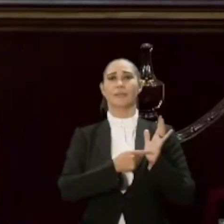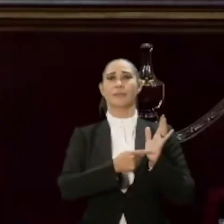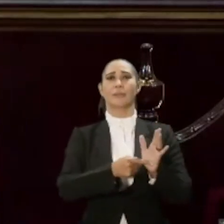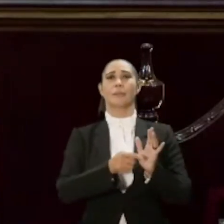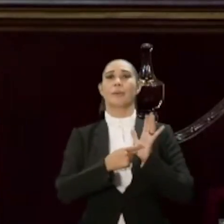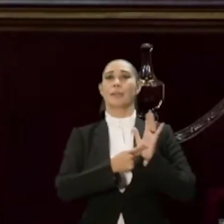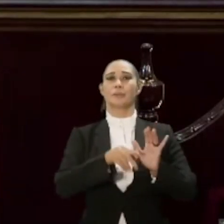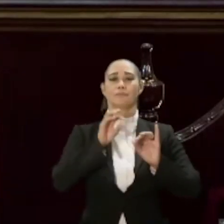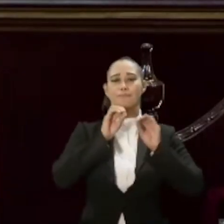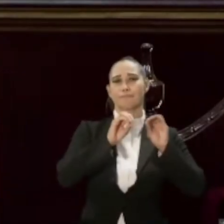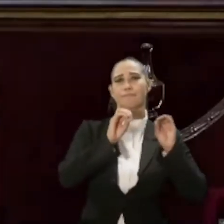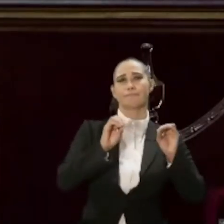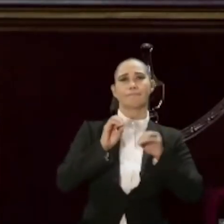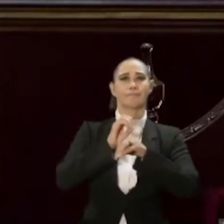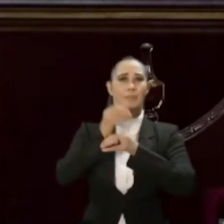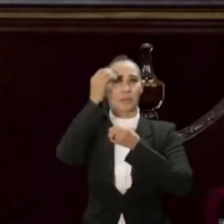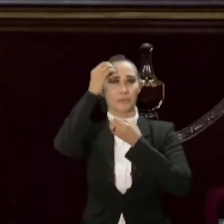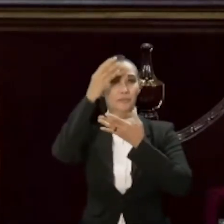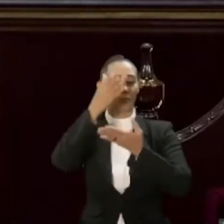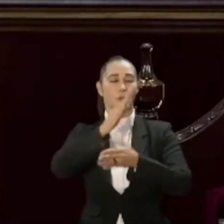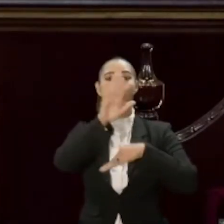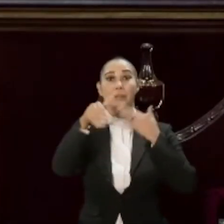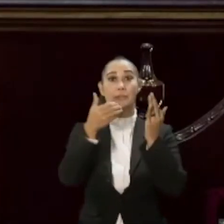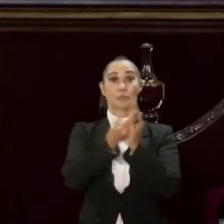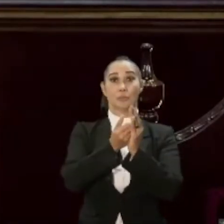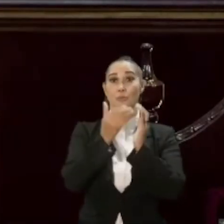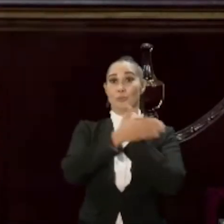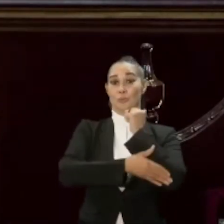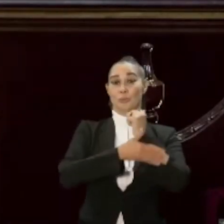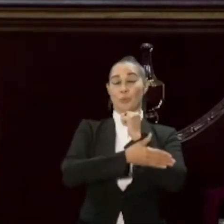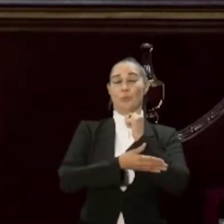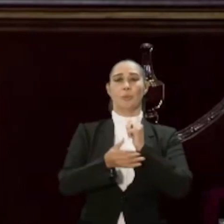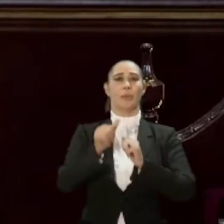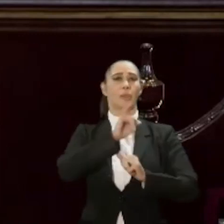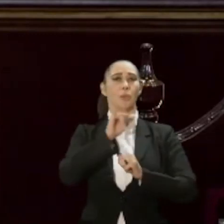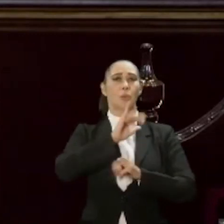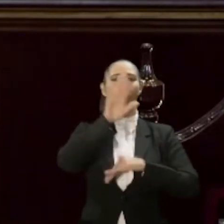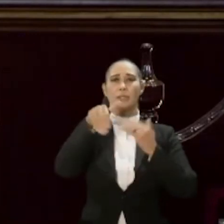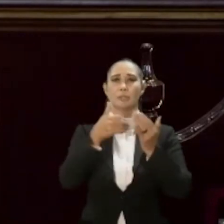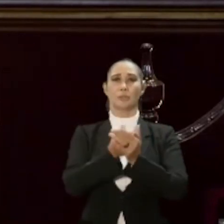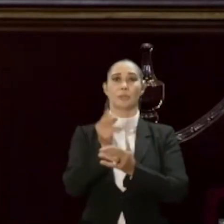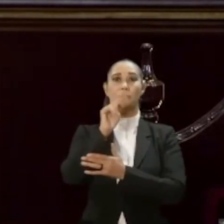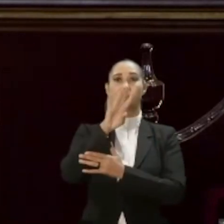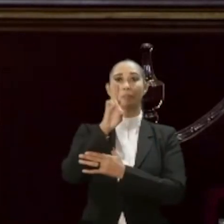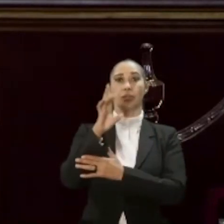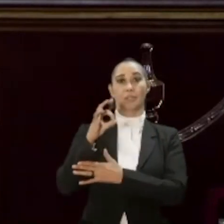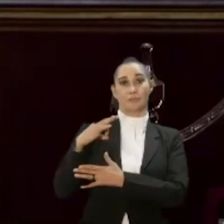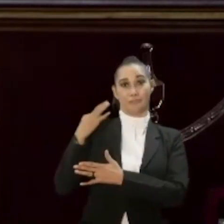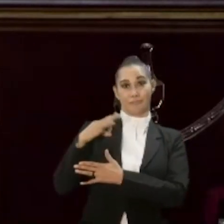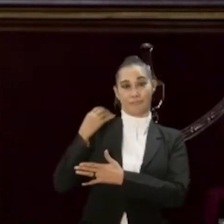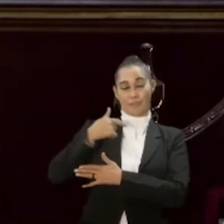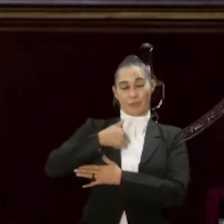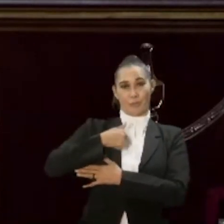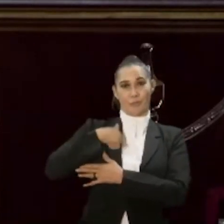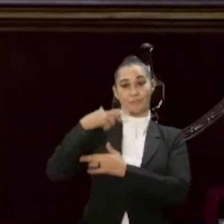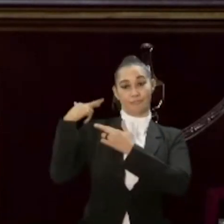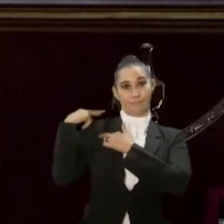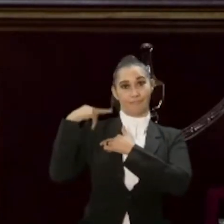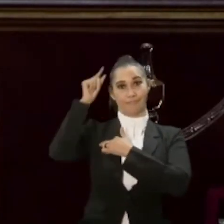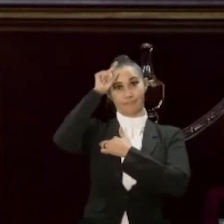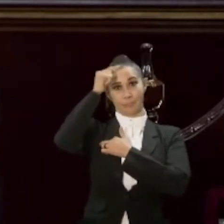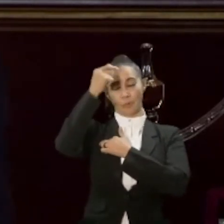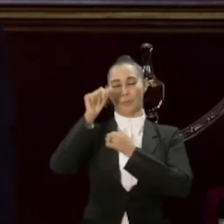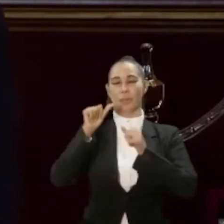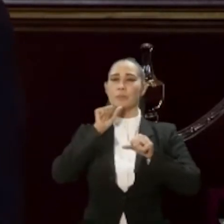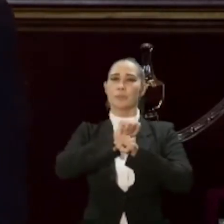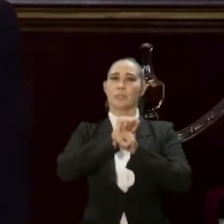para rendir cuentas a la Nación, como corresponde cada 27 de febrero de las ejecutorias que como gobierno hemos